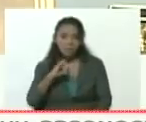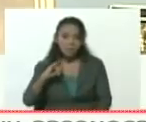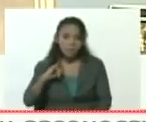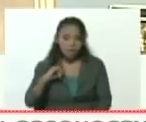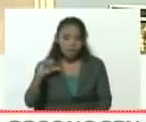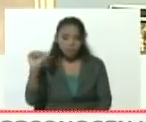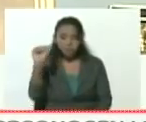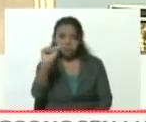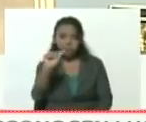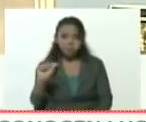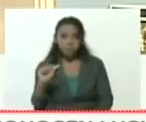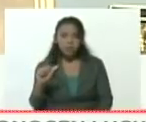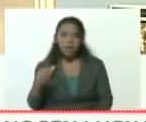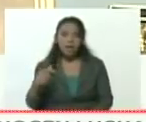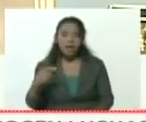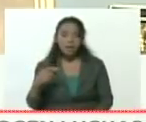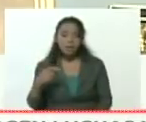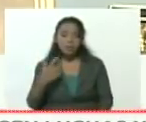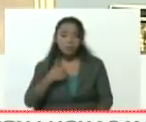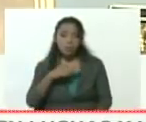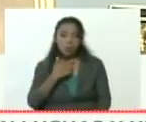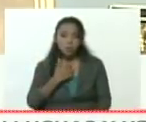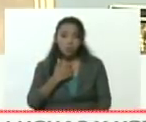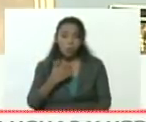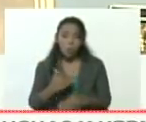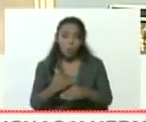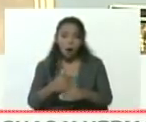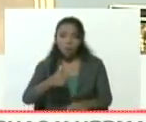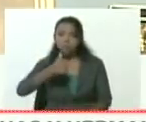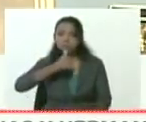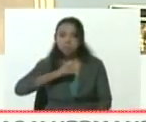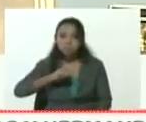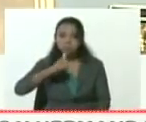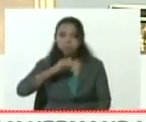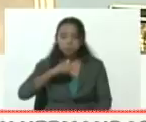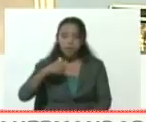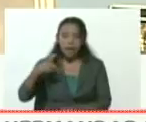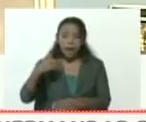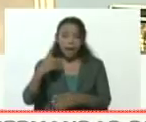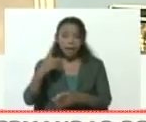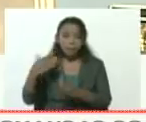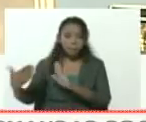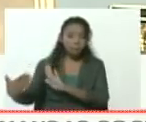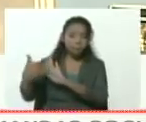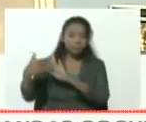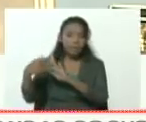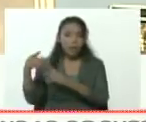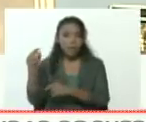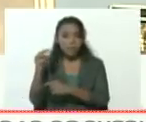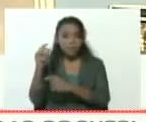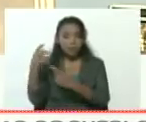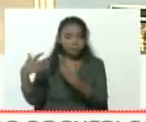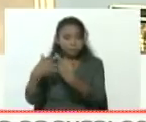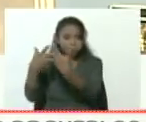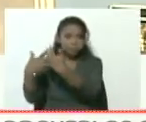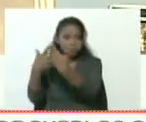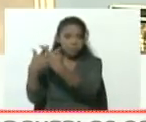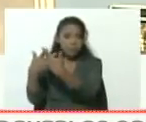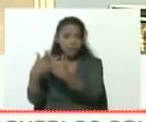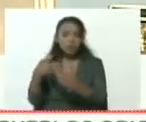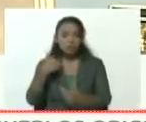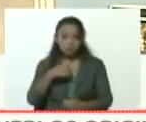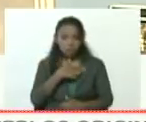y que nos han permitido resistir a la agresión del imperialismo norteamericano, nos dice que vamos por el camino